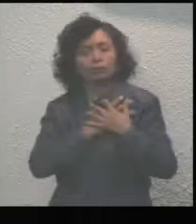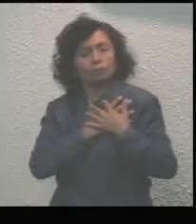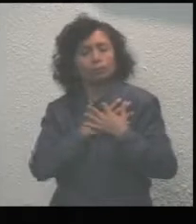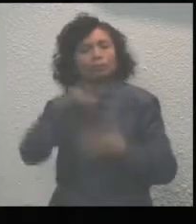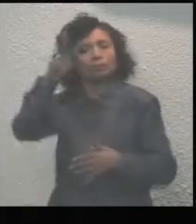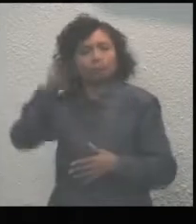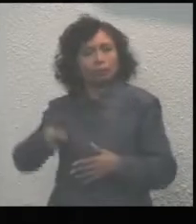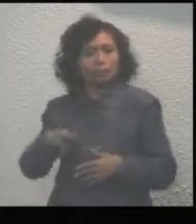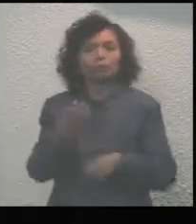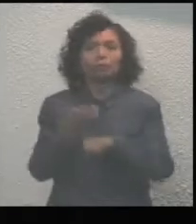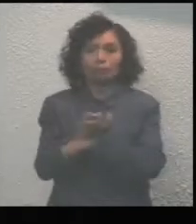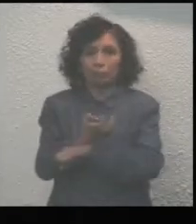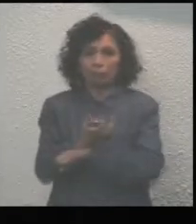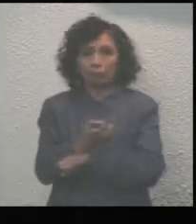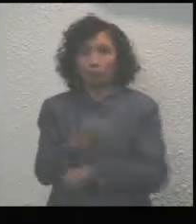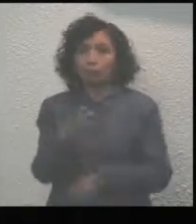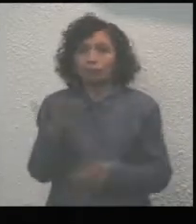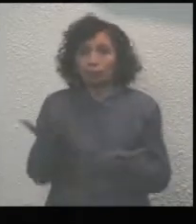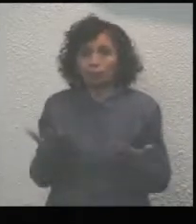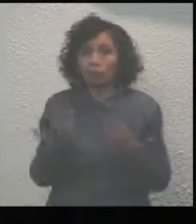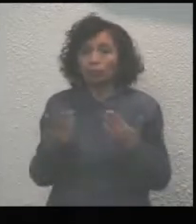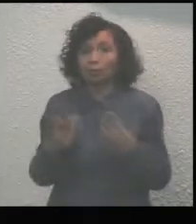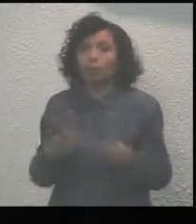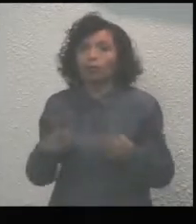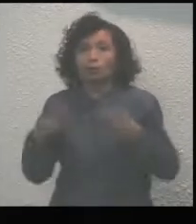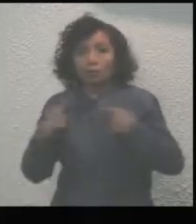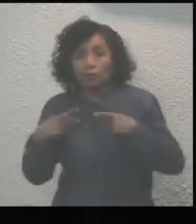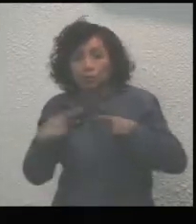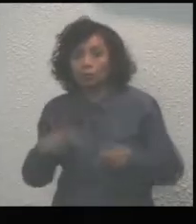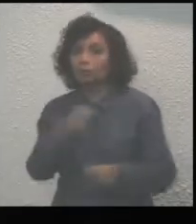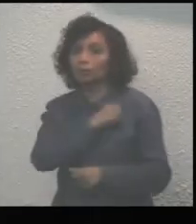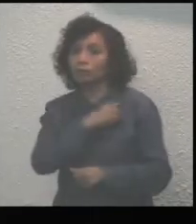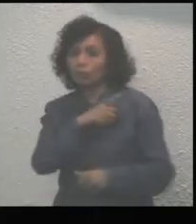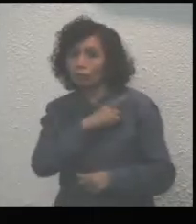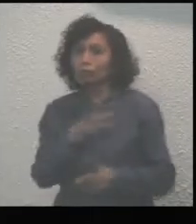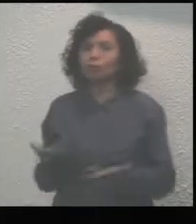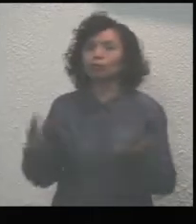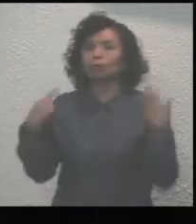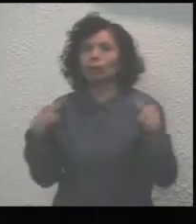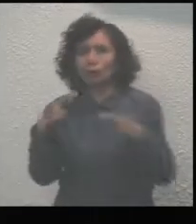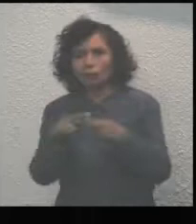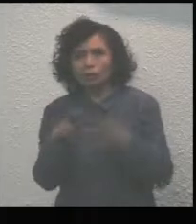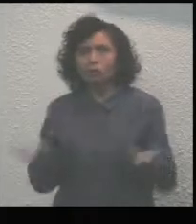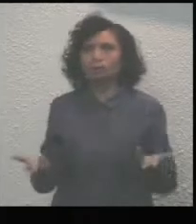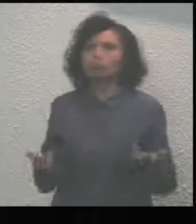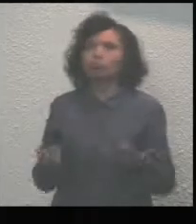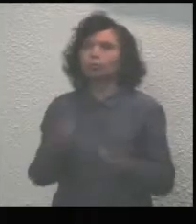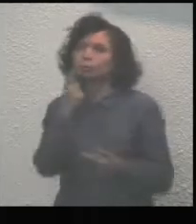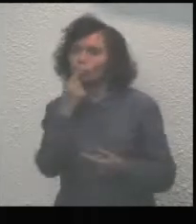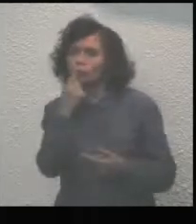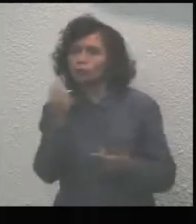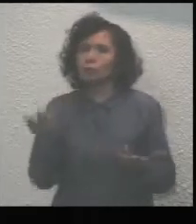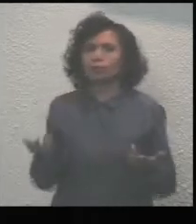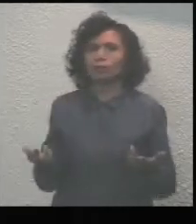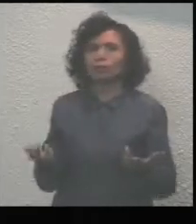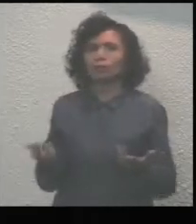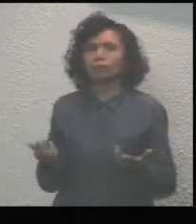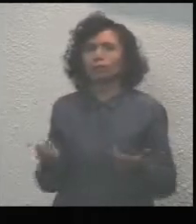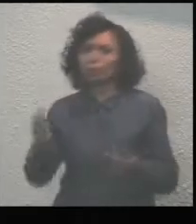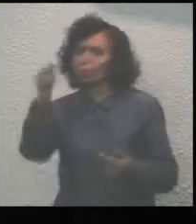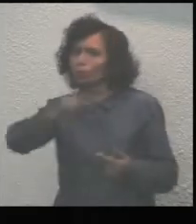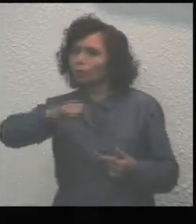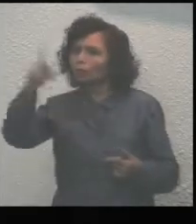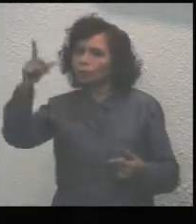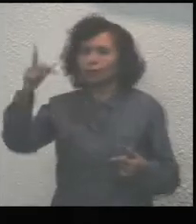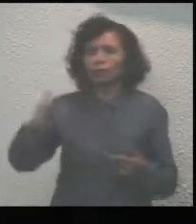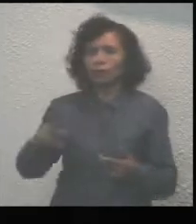por nuestra entidad. Personal de salud, policías, docentes, profesionistas, operativos del campo y la